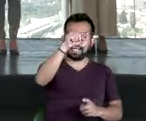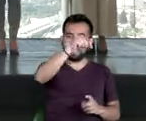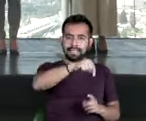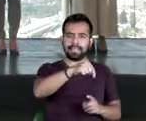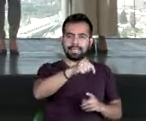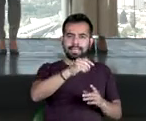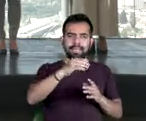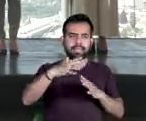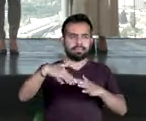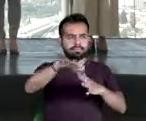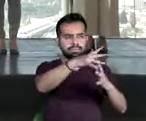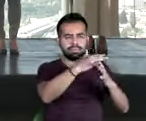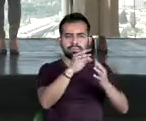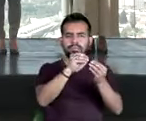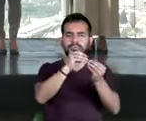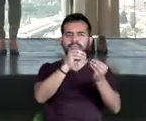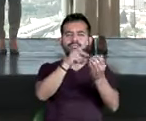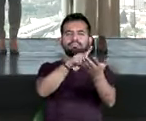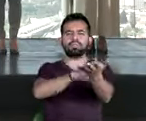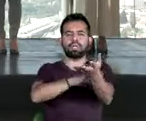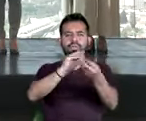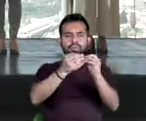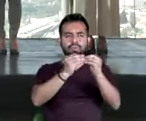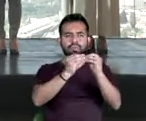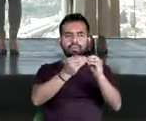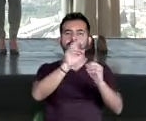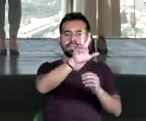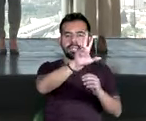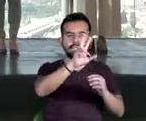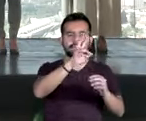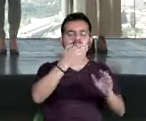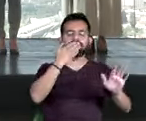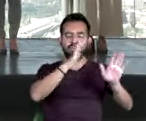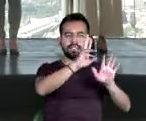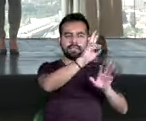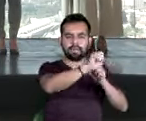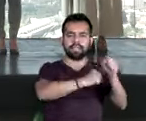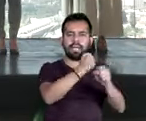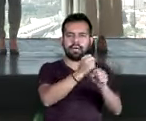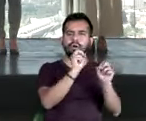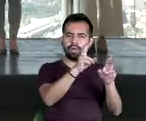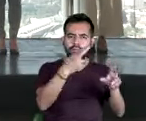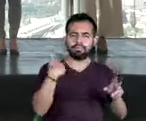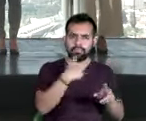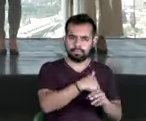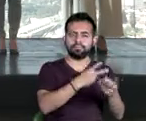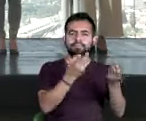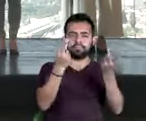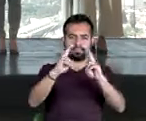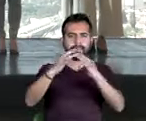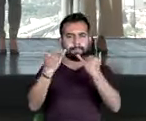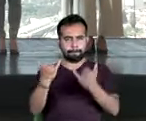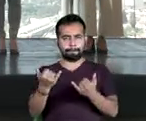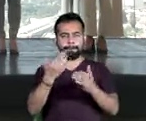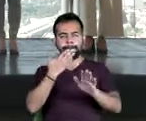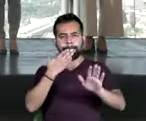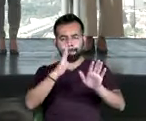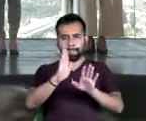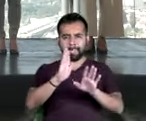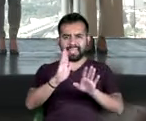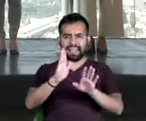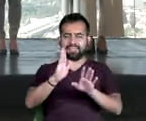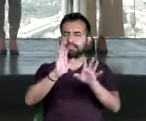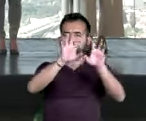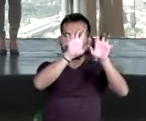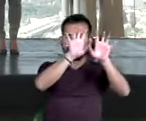Quito, se generaron compromisos de 20 años y esos los vamos a hacer. Y también José lideró el equipo técnico que redactó